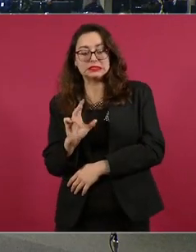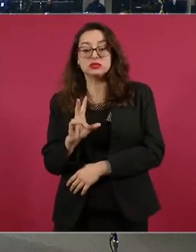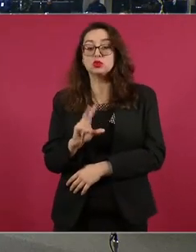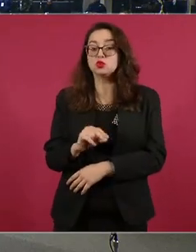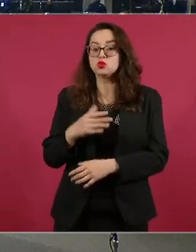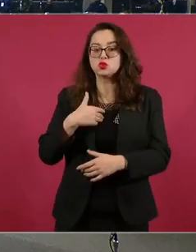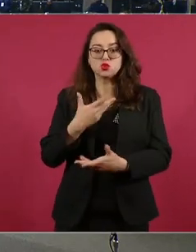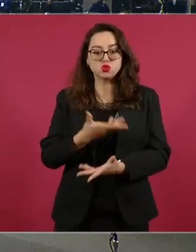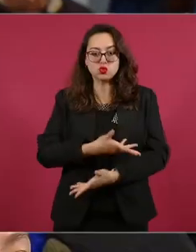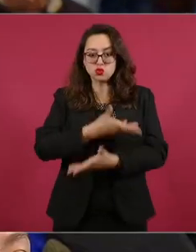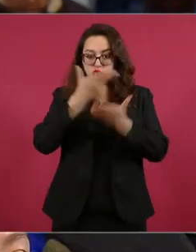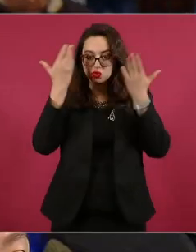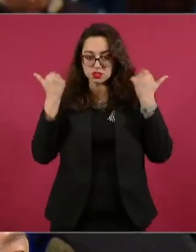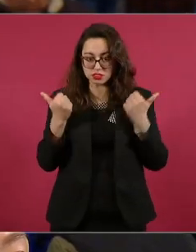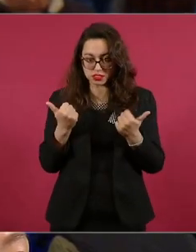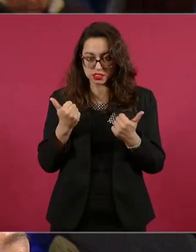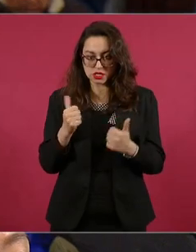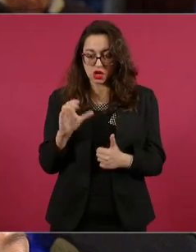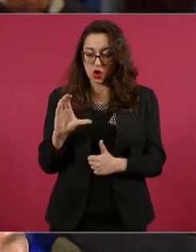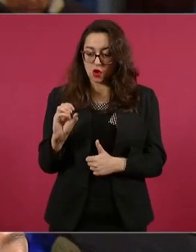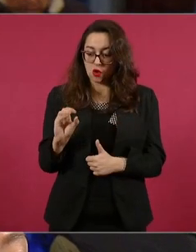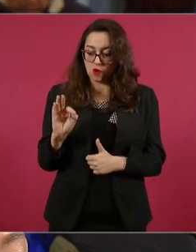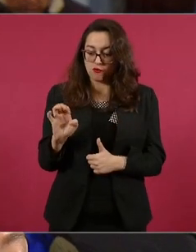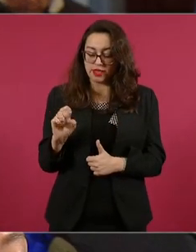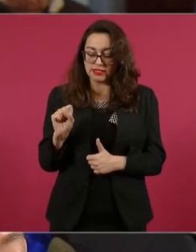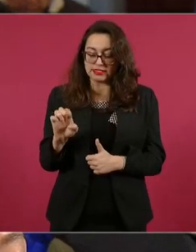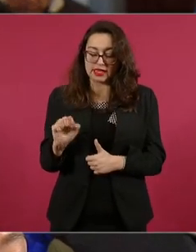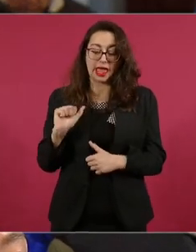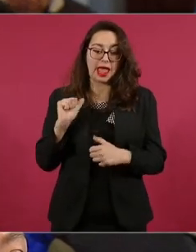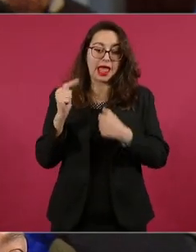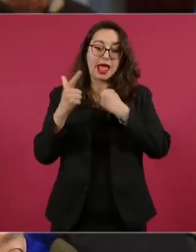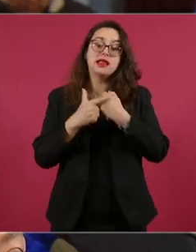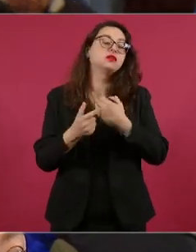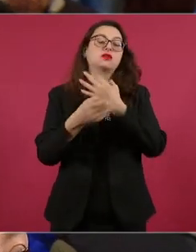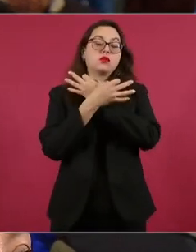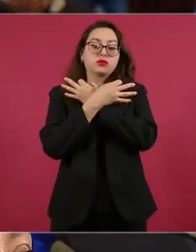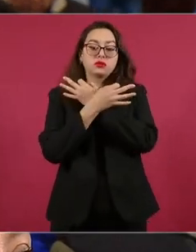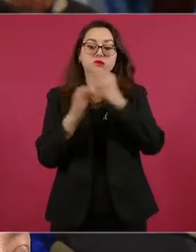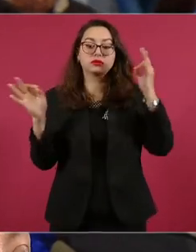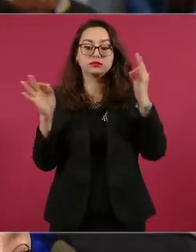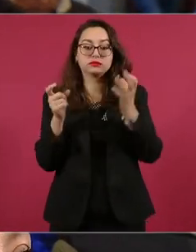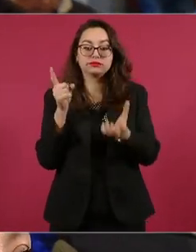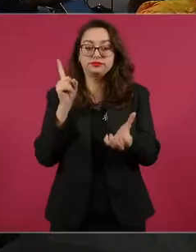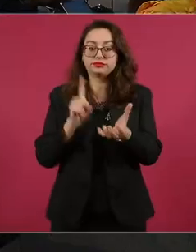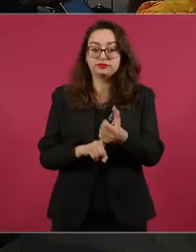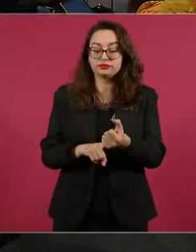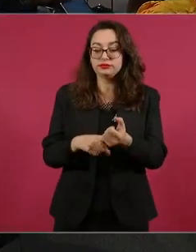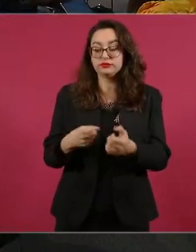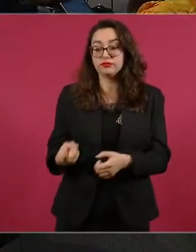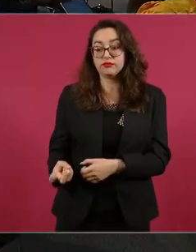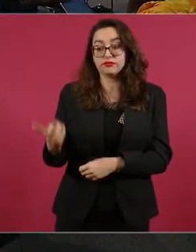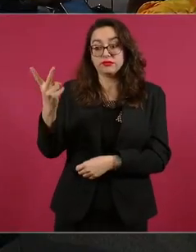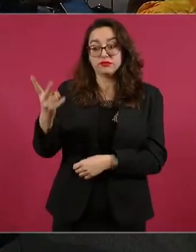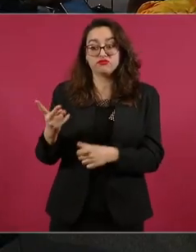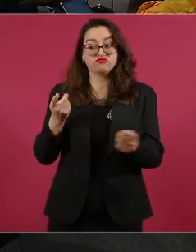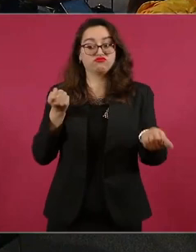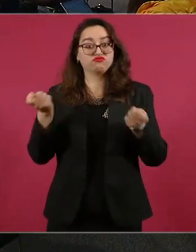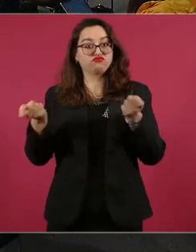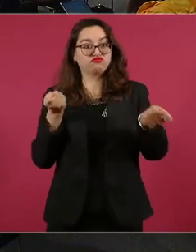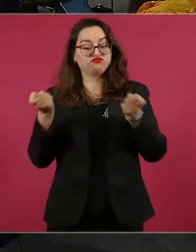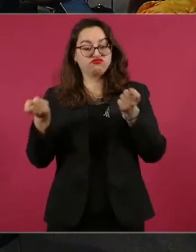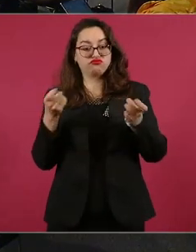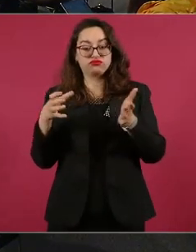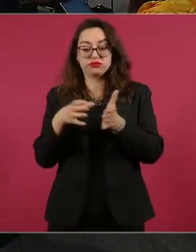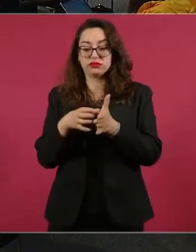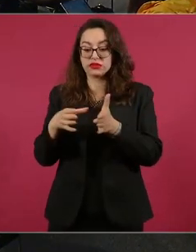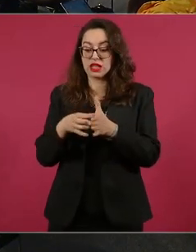no me acuerdo que haya hecho algún pronunciamiento de cómo tiene monopolizado ese mercado de las